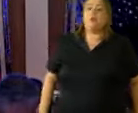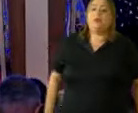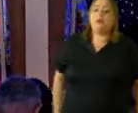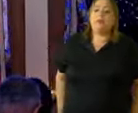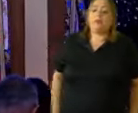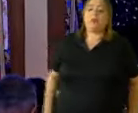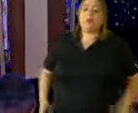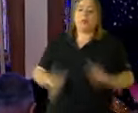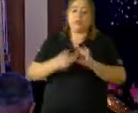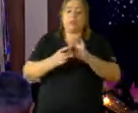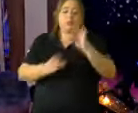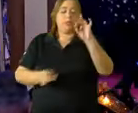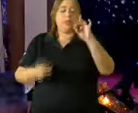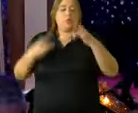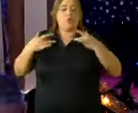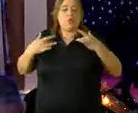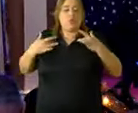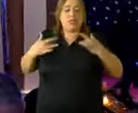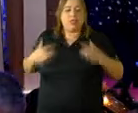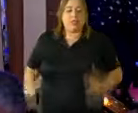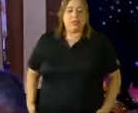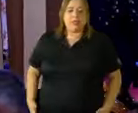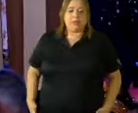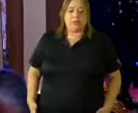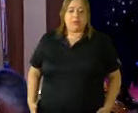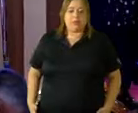Todo espíritu de depresión,